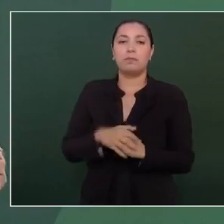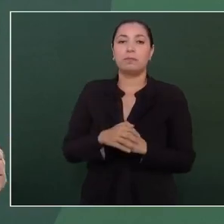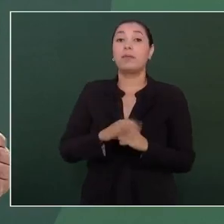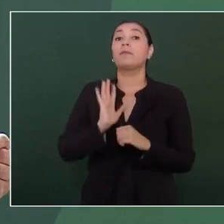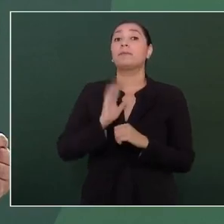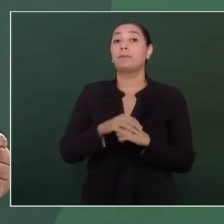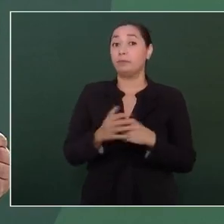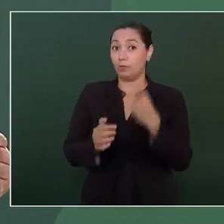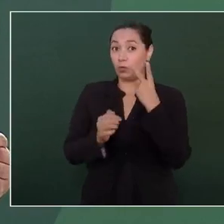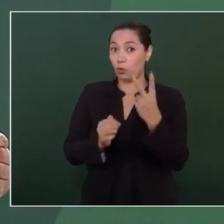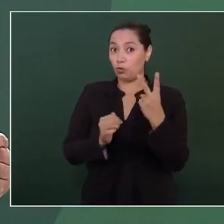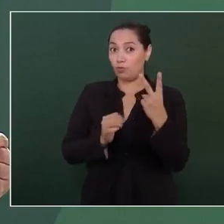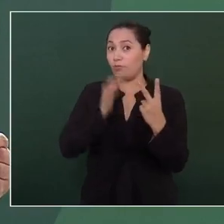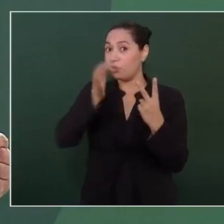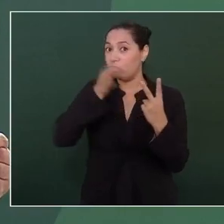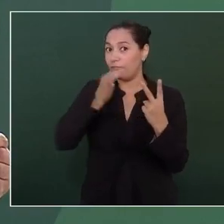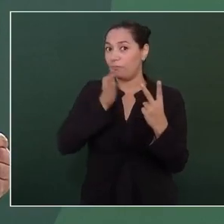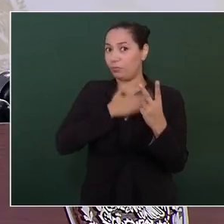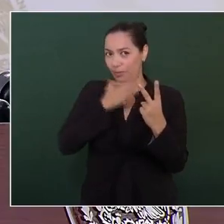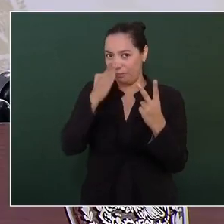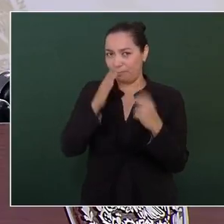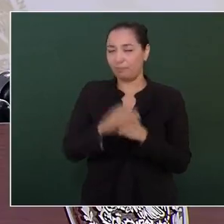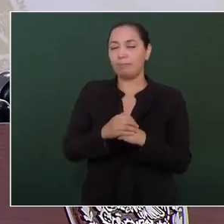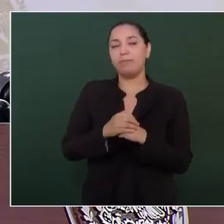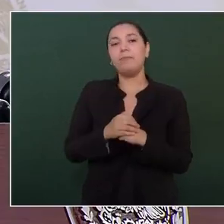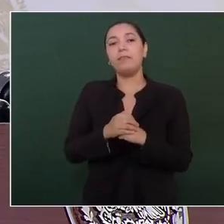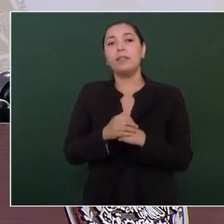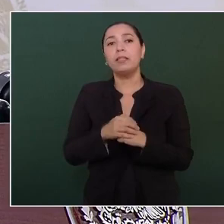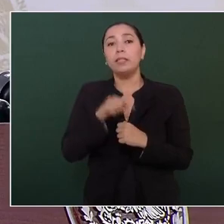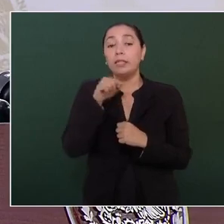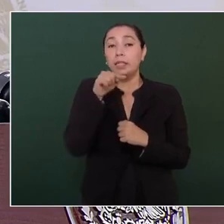buenas noticias, entre otras,